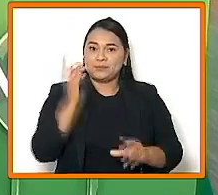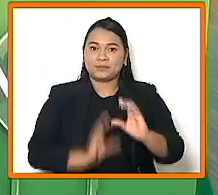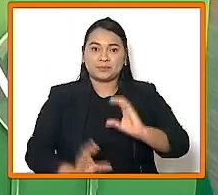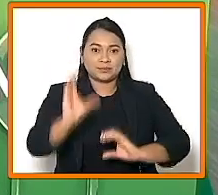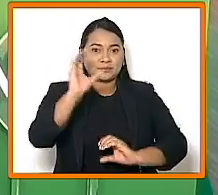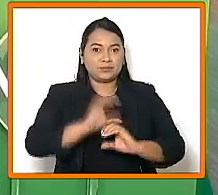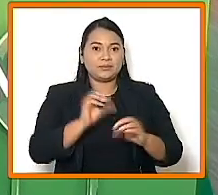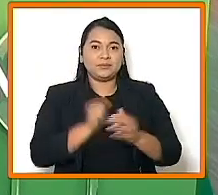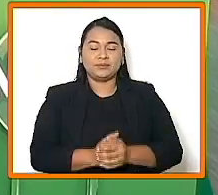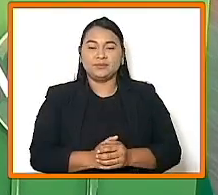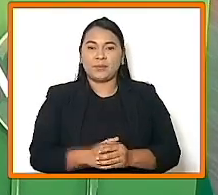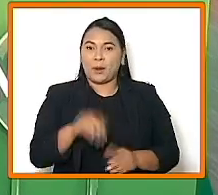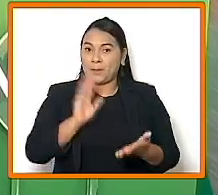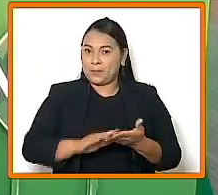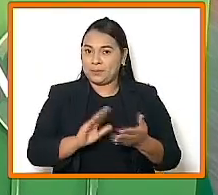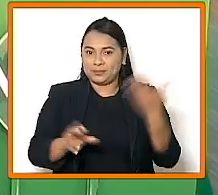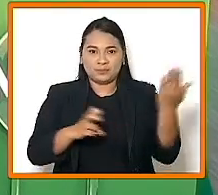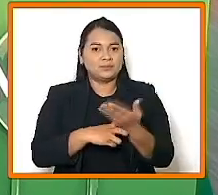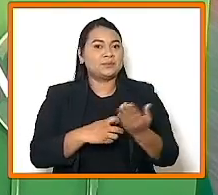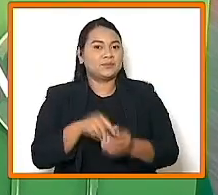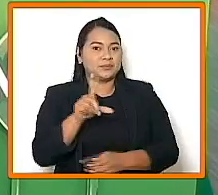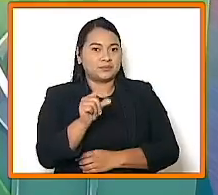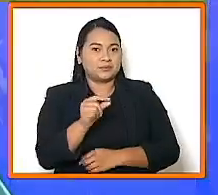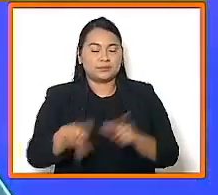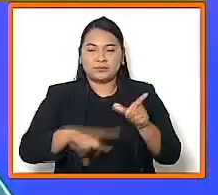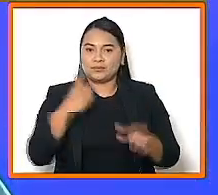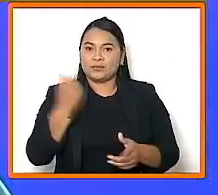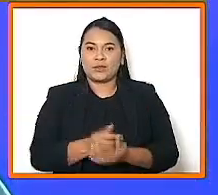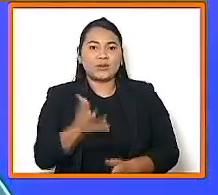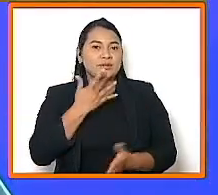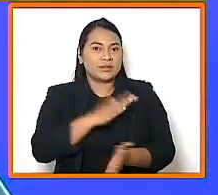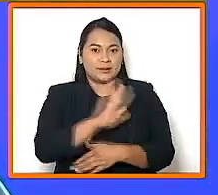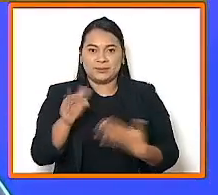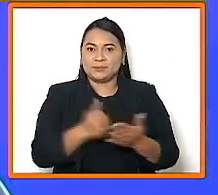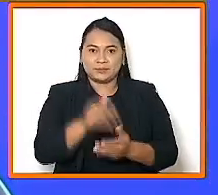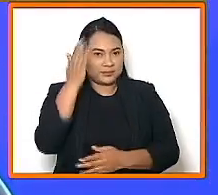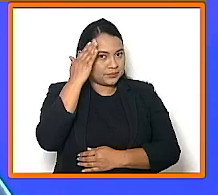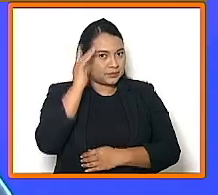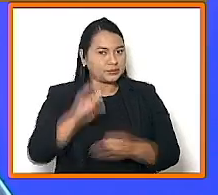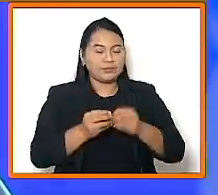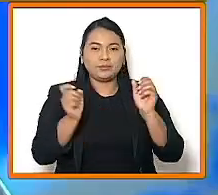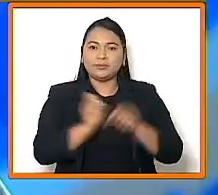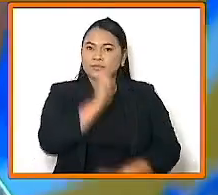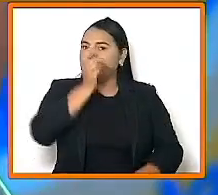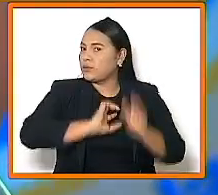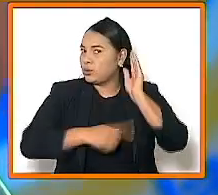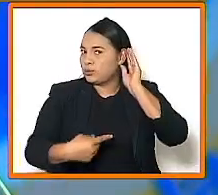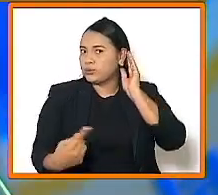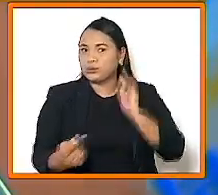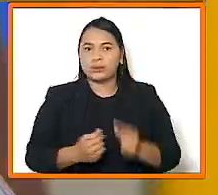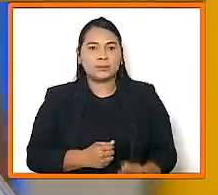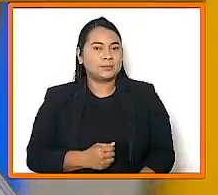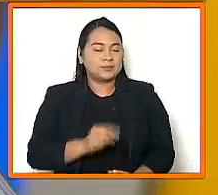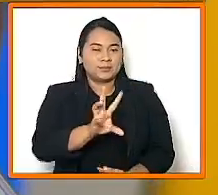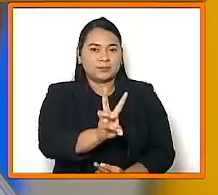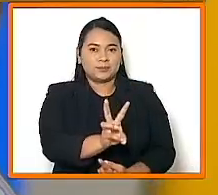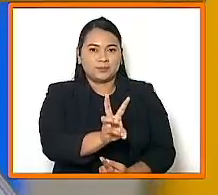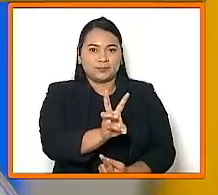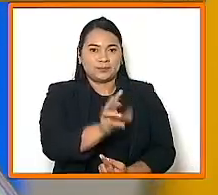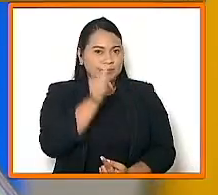doble a tan solo 20 lempiras. Te deseo suerte porque se viene tu primer dígito para Diaria. 6, segundo